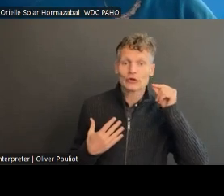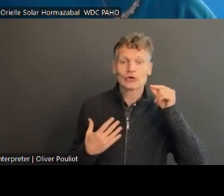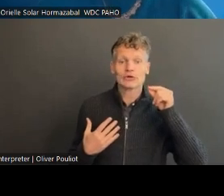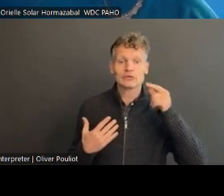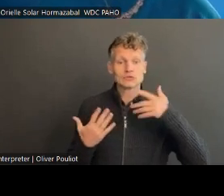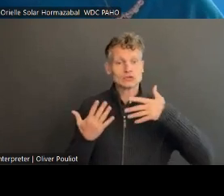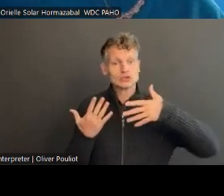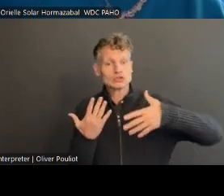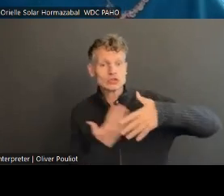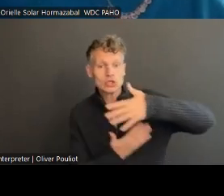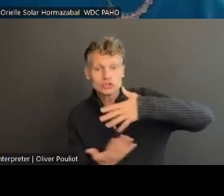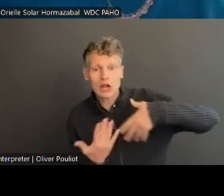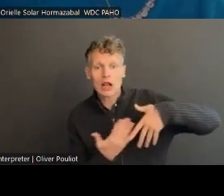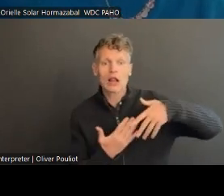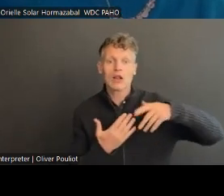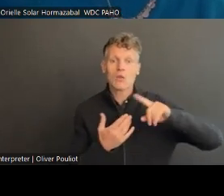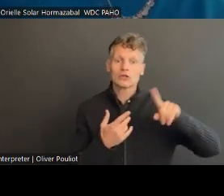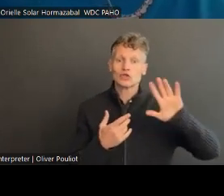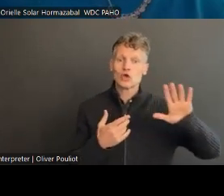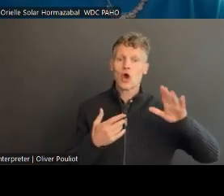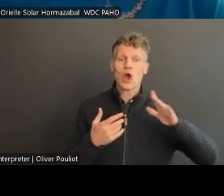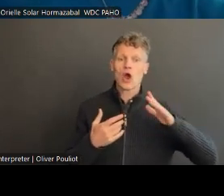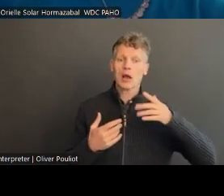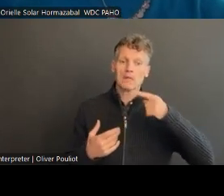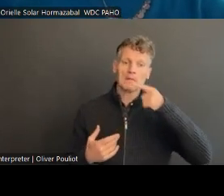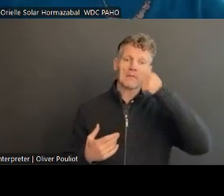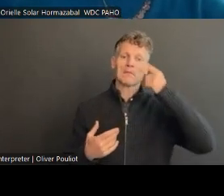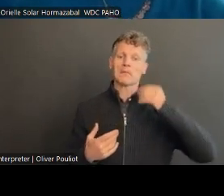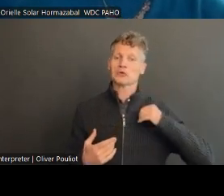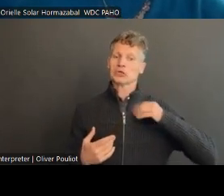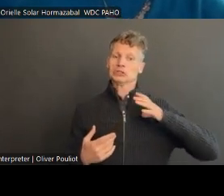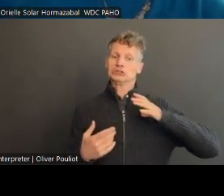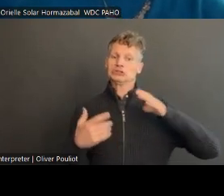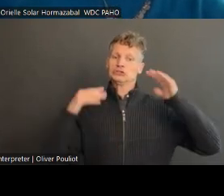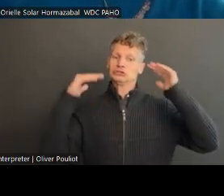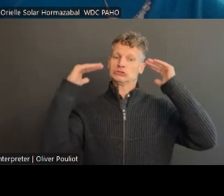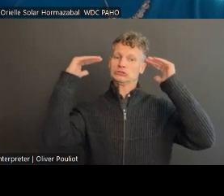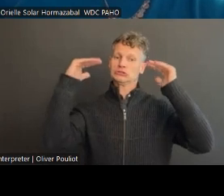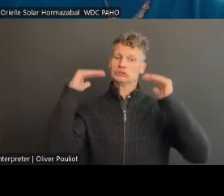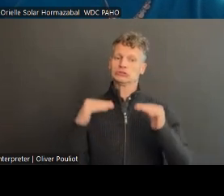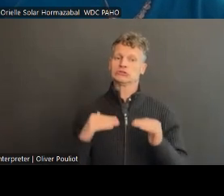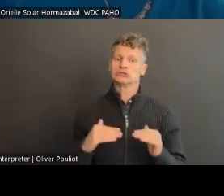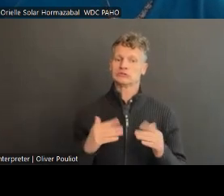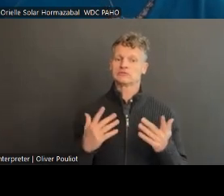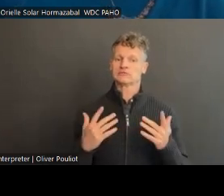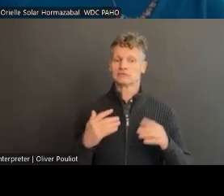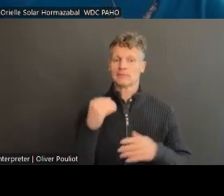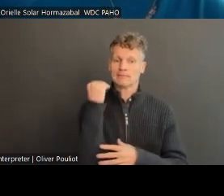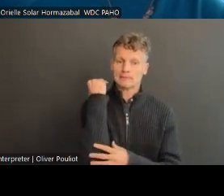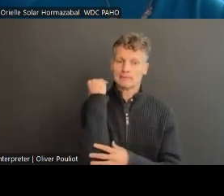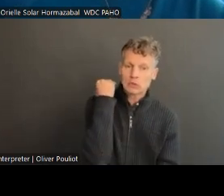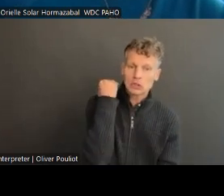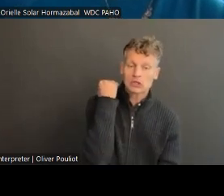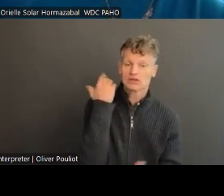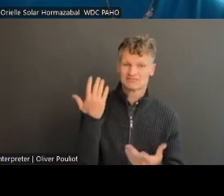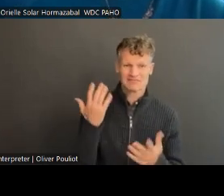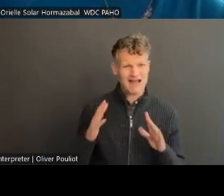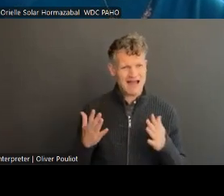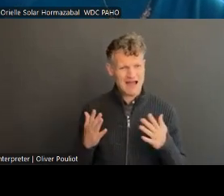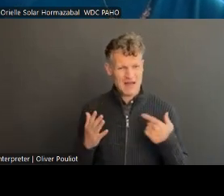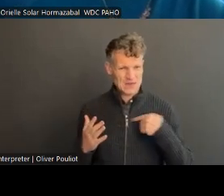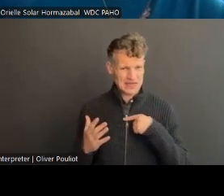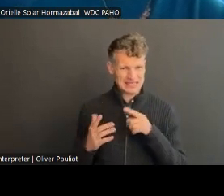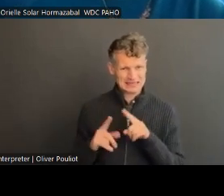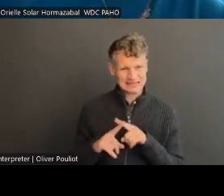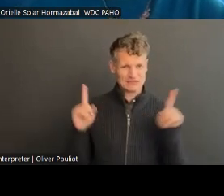¿cierto? La pregunta es ¿qué debemos hacer distinto en nuestro trabajo para avanzar en la equidad? ¿Y cómo se integra concretamente la determinación social en el